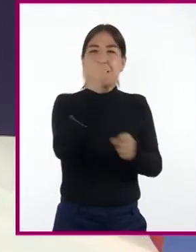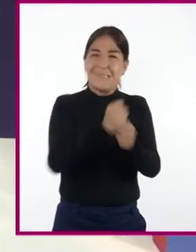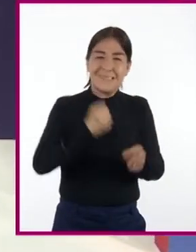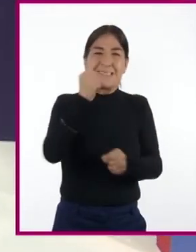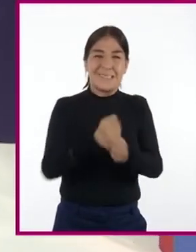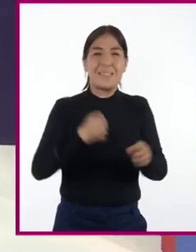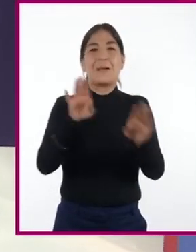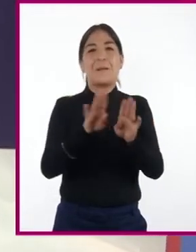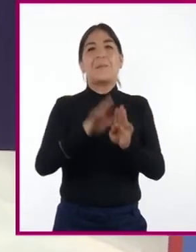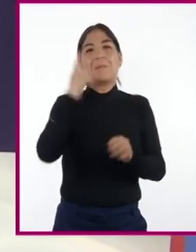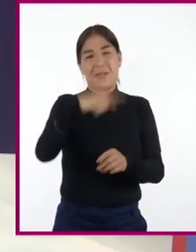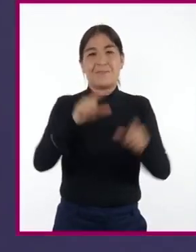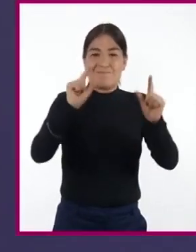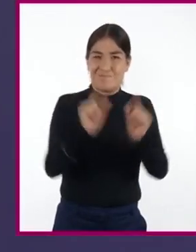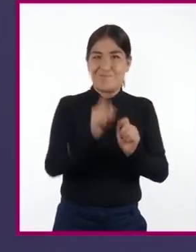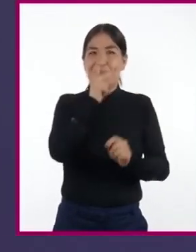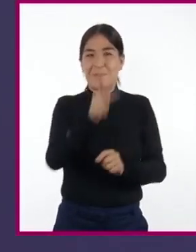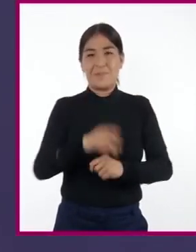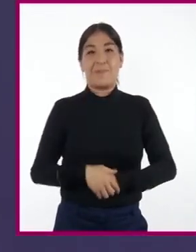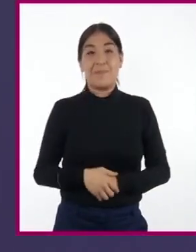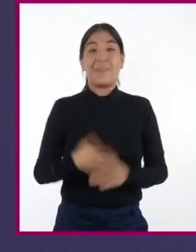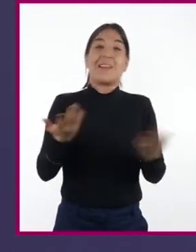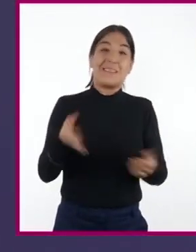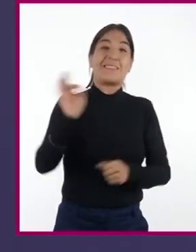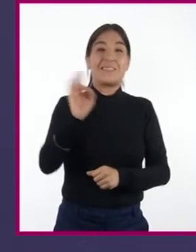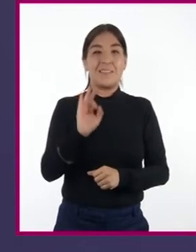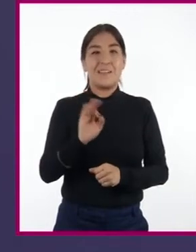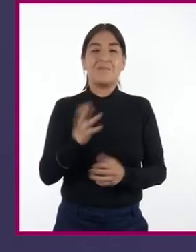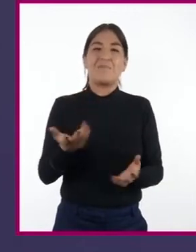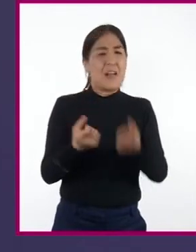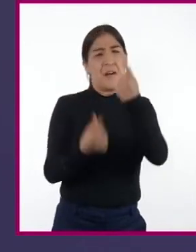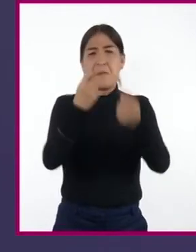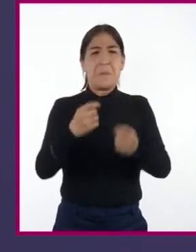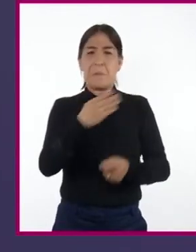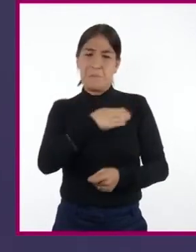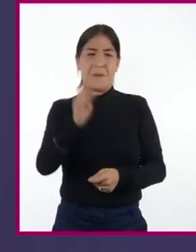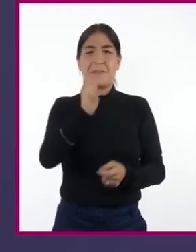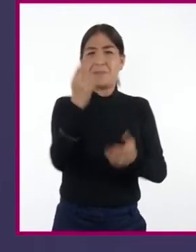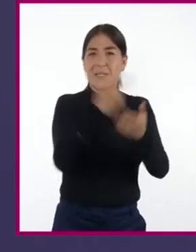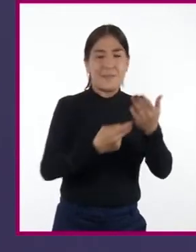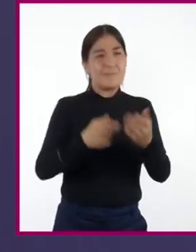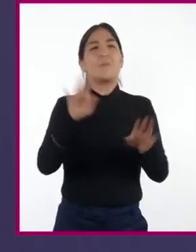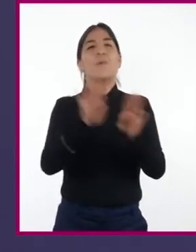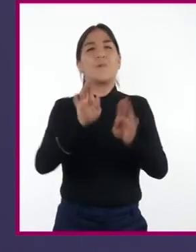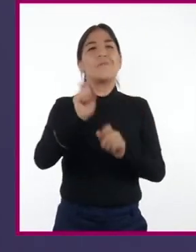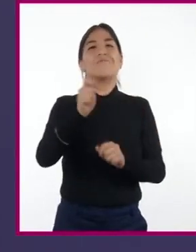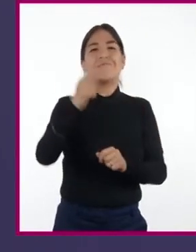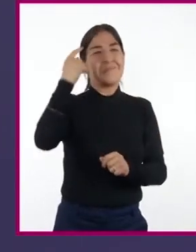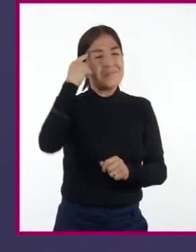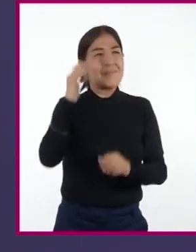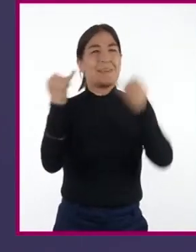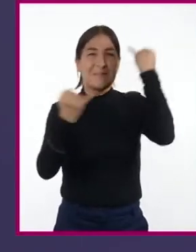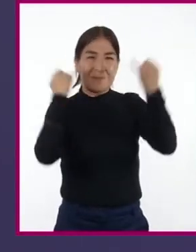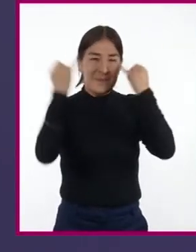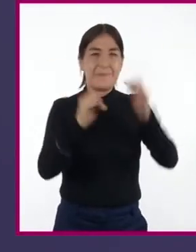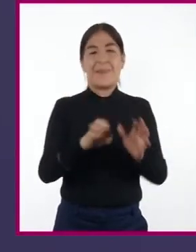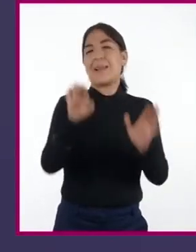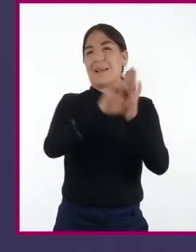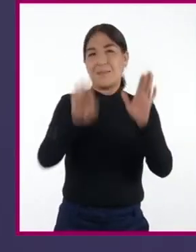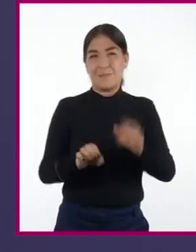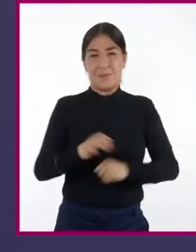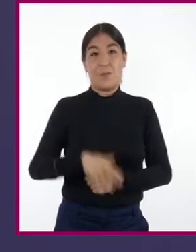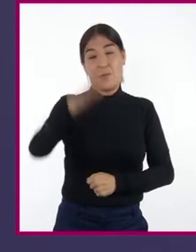nuestra capacidad de síntesis. Aunque no sean buenos dibujantes, siempre hay forma de ingeniárselas. Por ejemplo, si